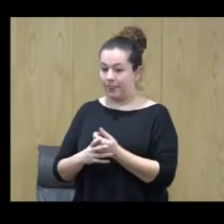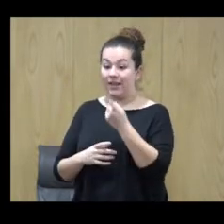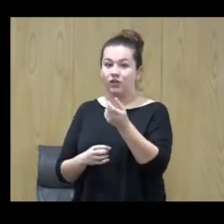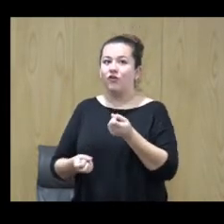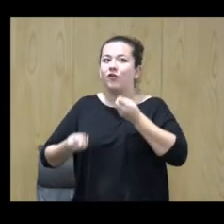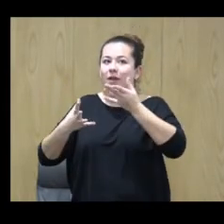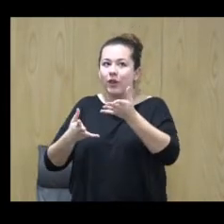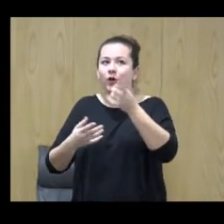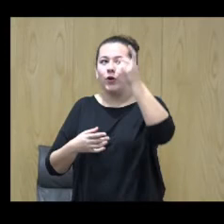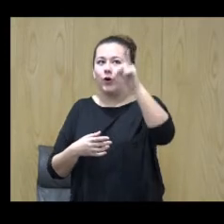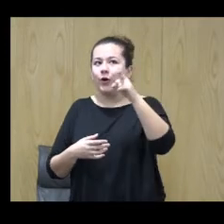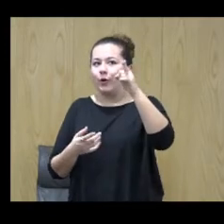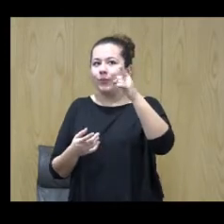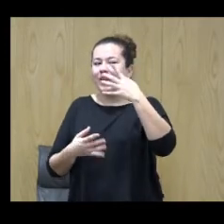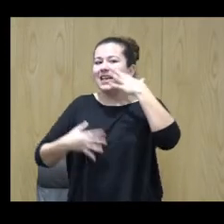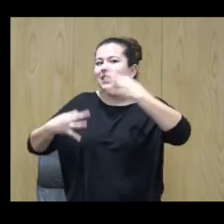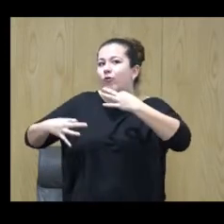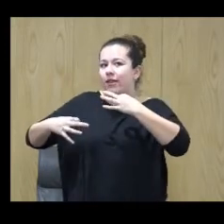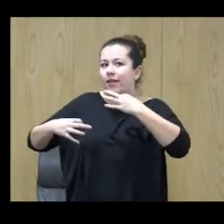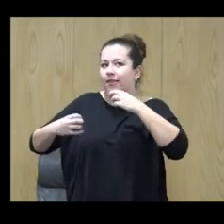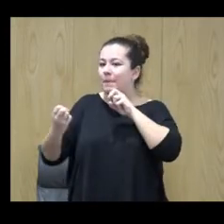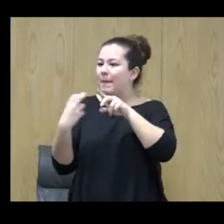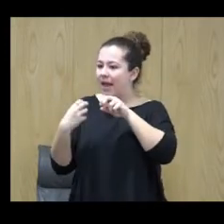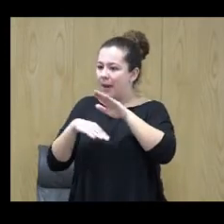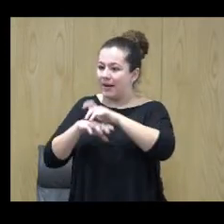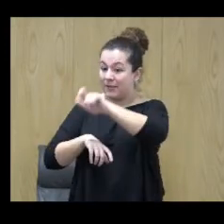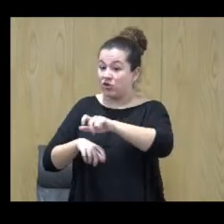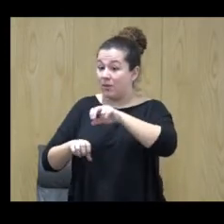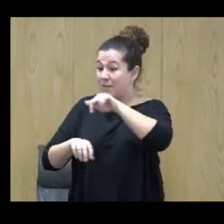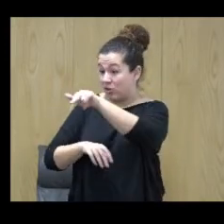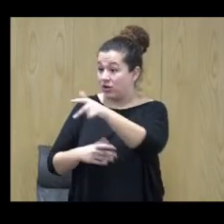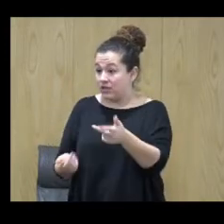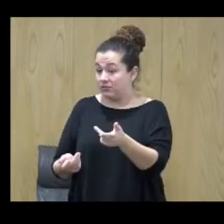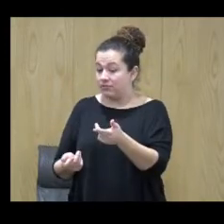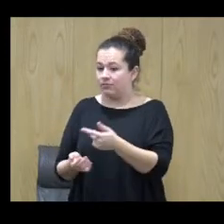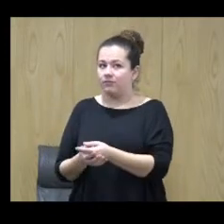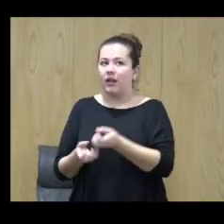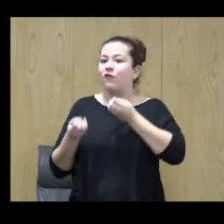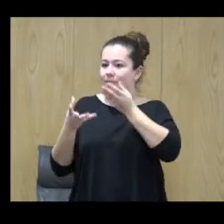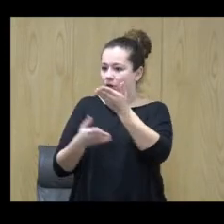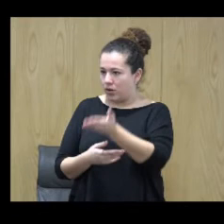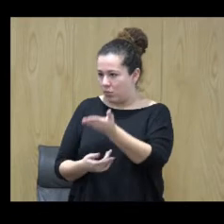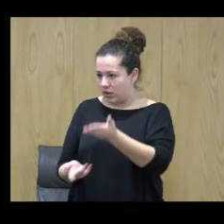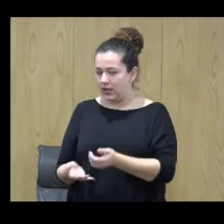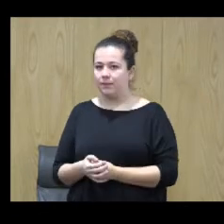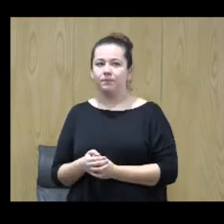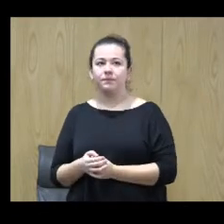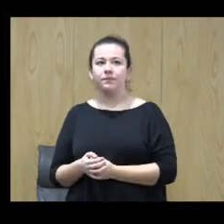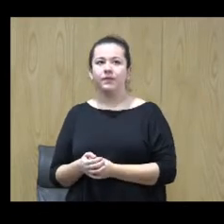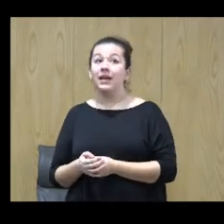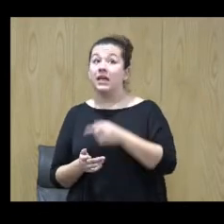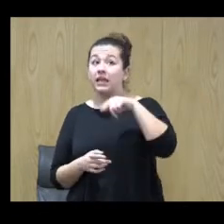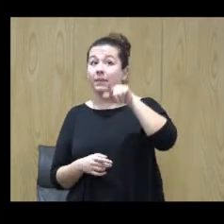seguridad vial para peatones, ¿no? Muy escueta, pero con información importante sobre esto, ¿no? Y tenéis